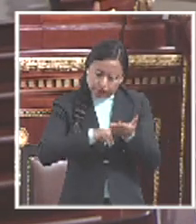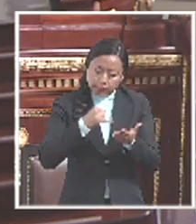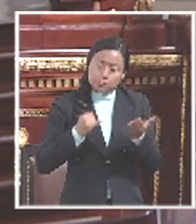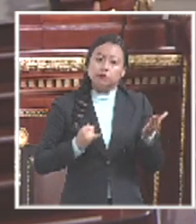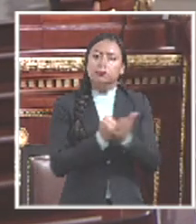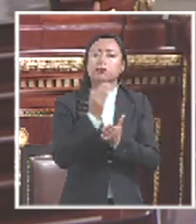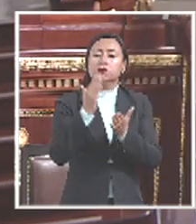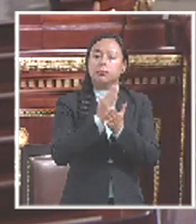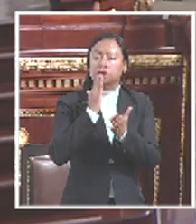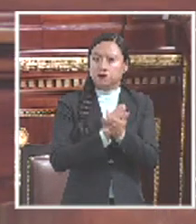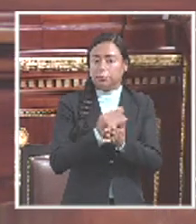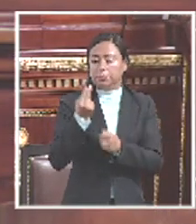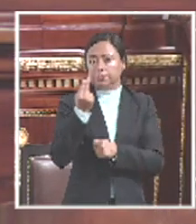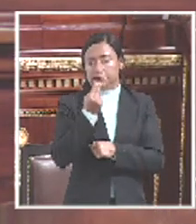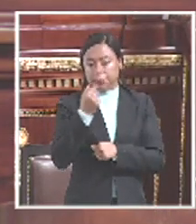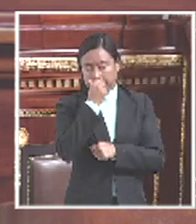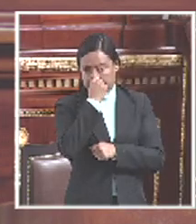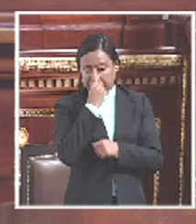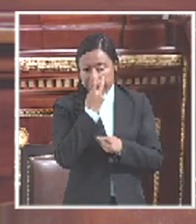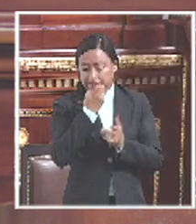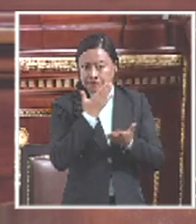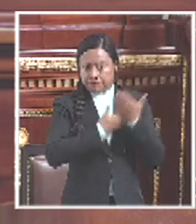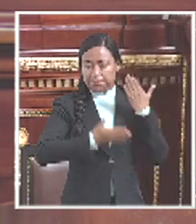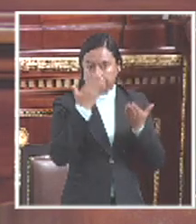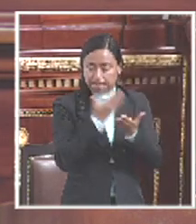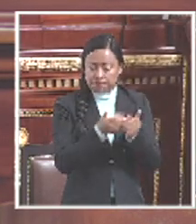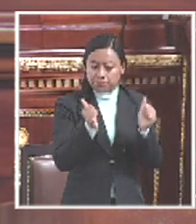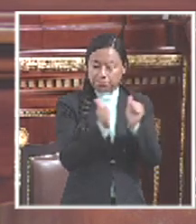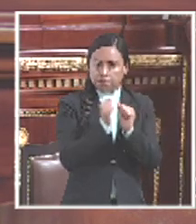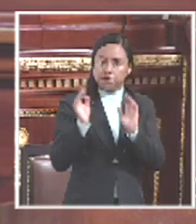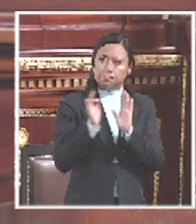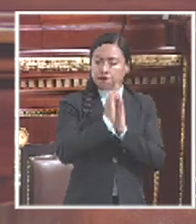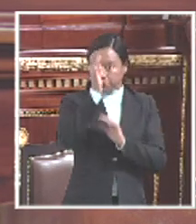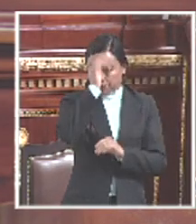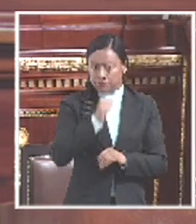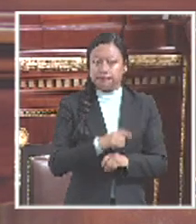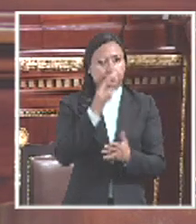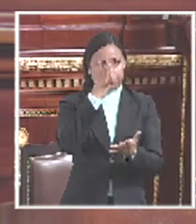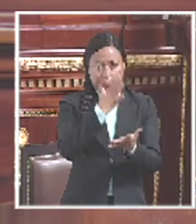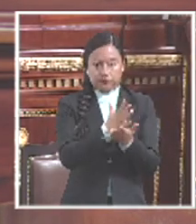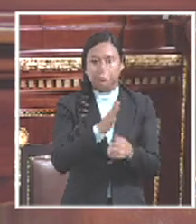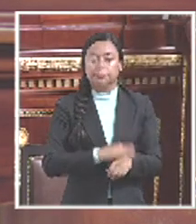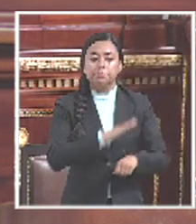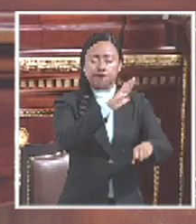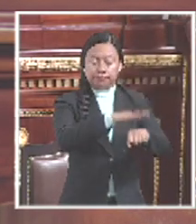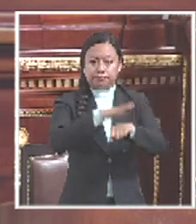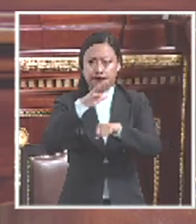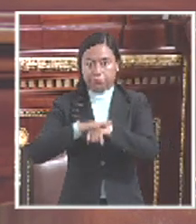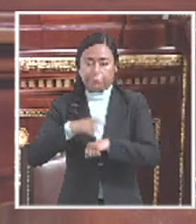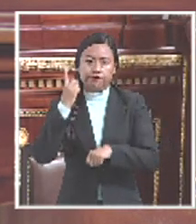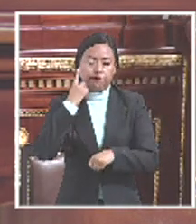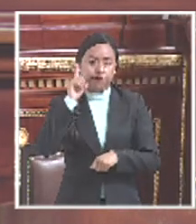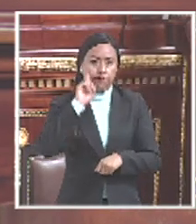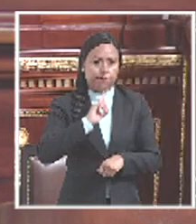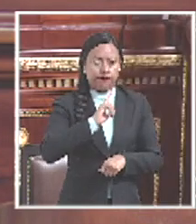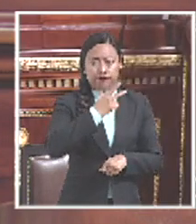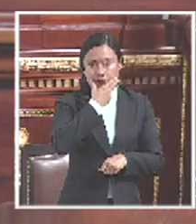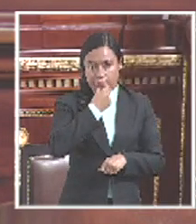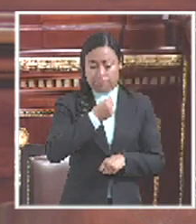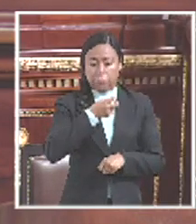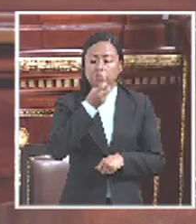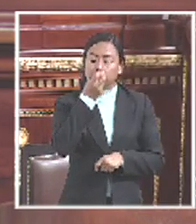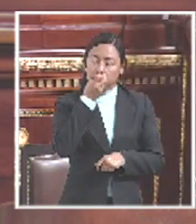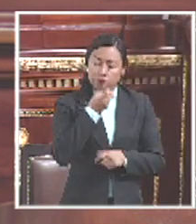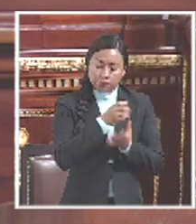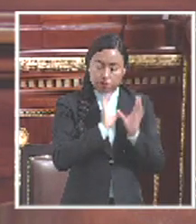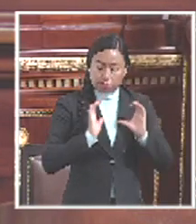dictamen correspondiente la siguiente proposición con punto de acuerdo. Único, se exhorta a las diputadas y diputados del